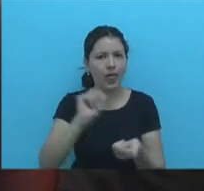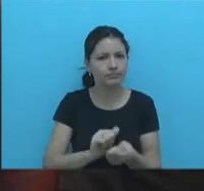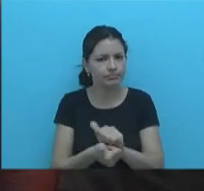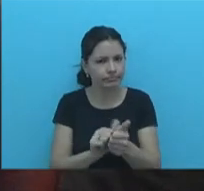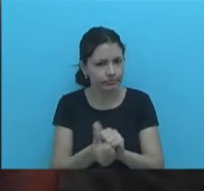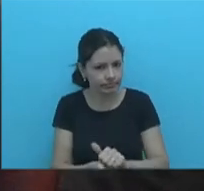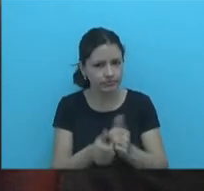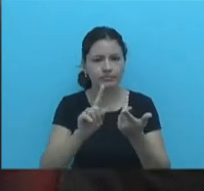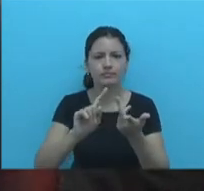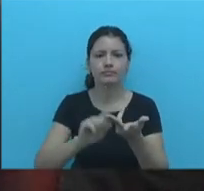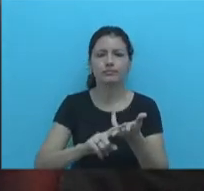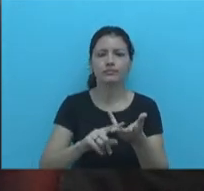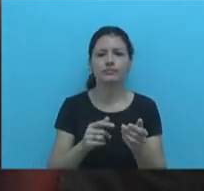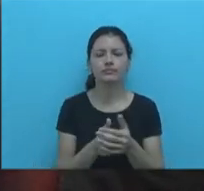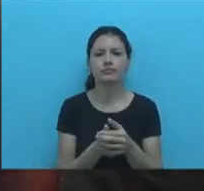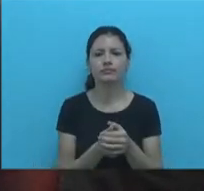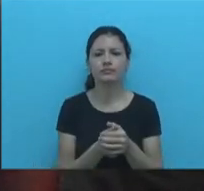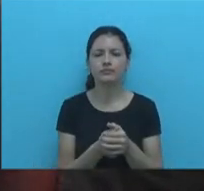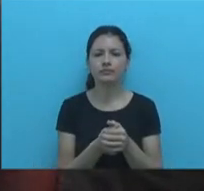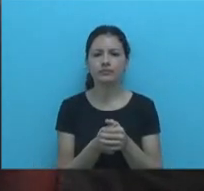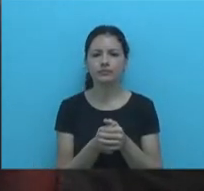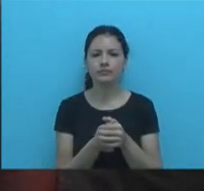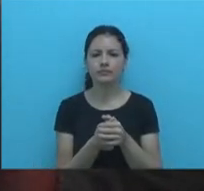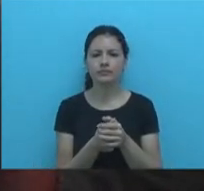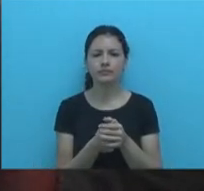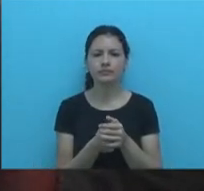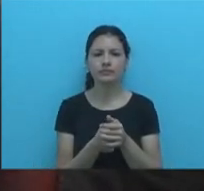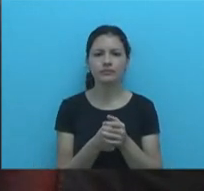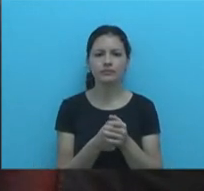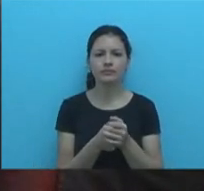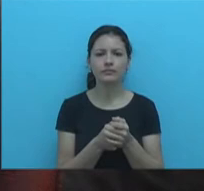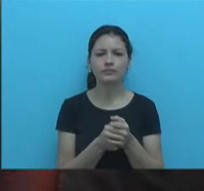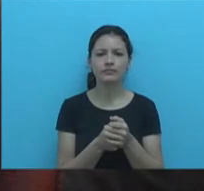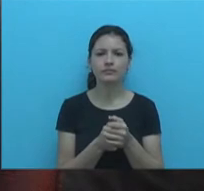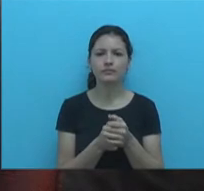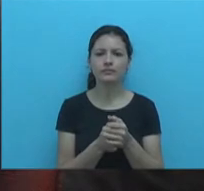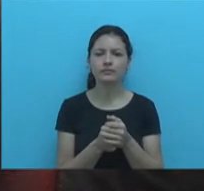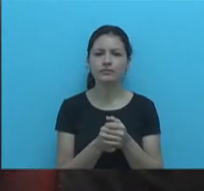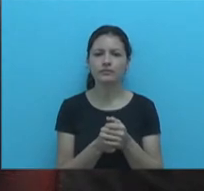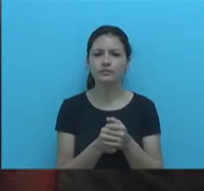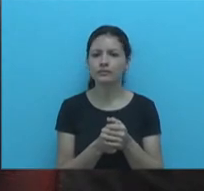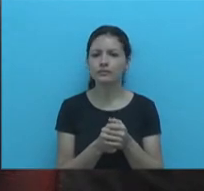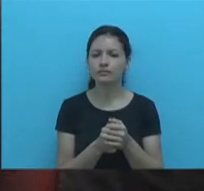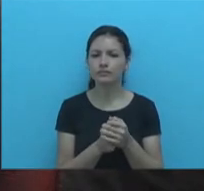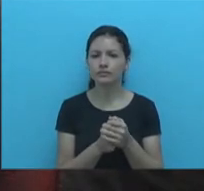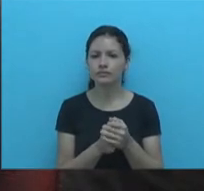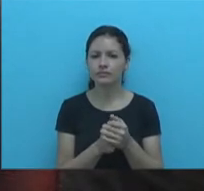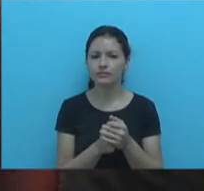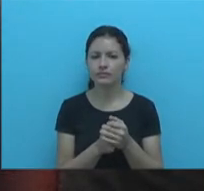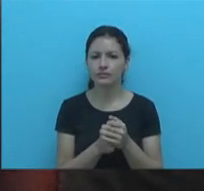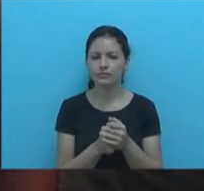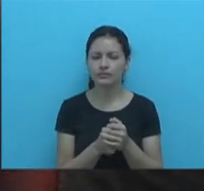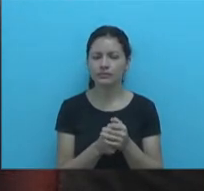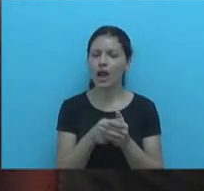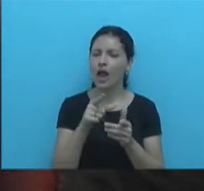general sobre salud. Esto constituirá una fuerte inagotable de educación para la salud